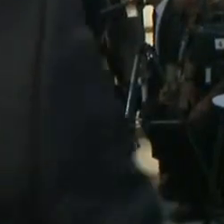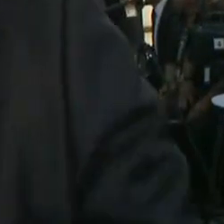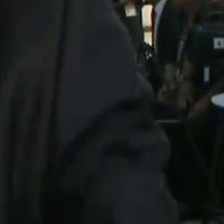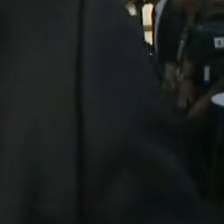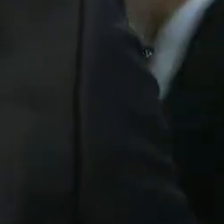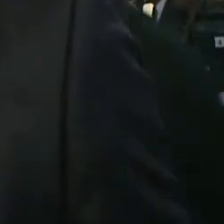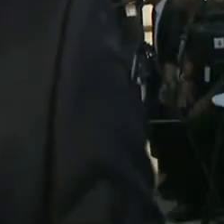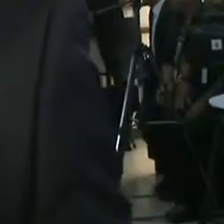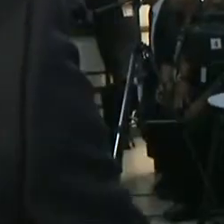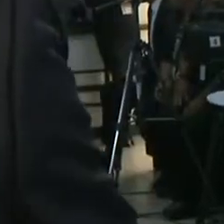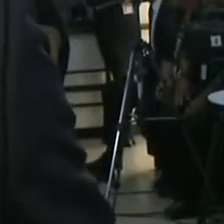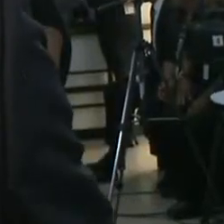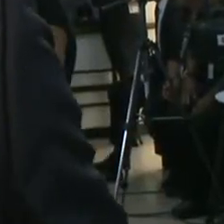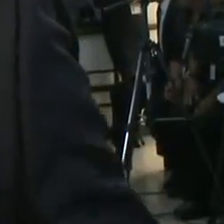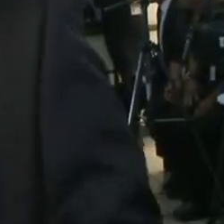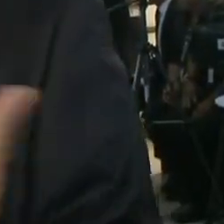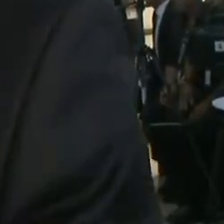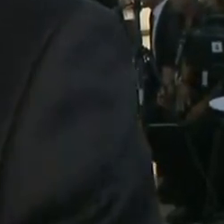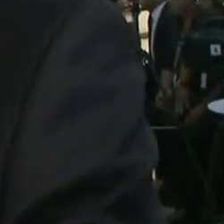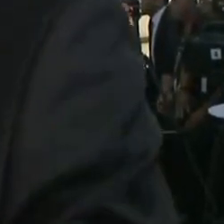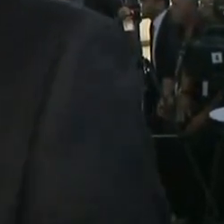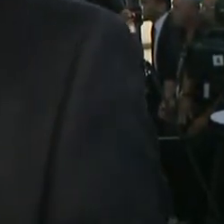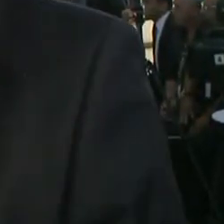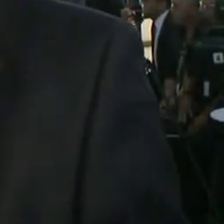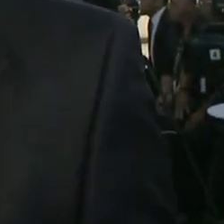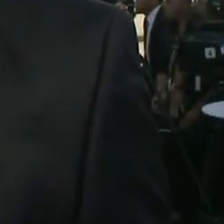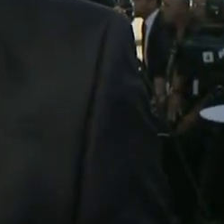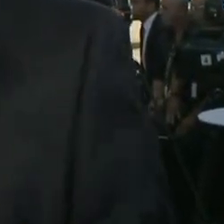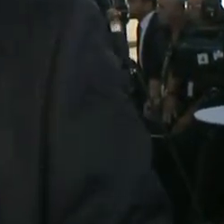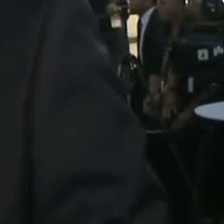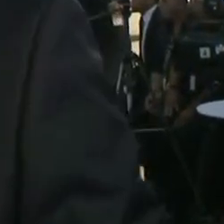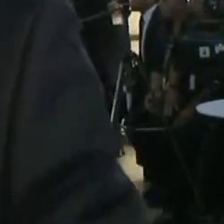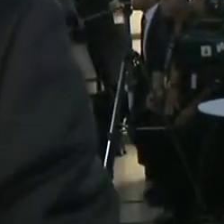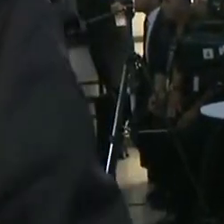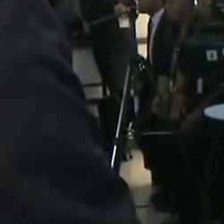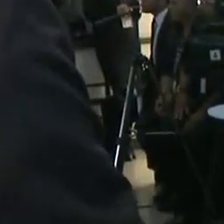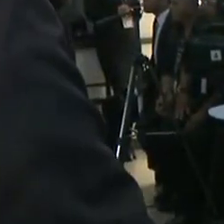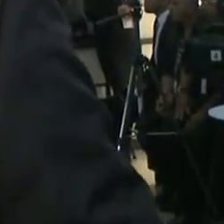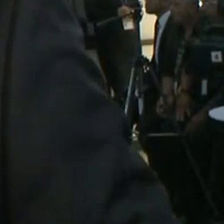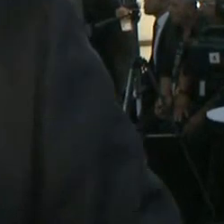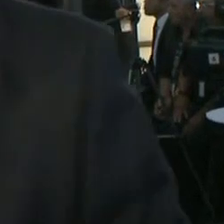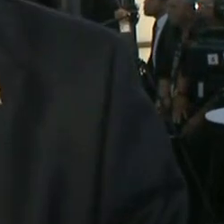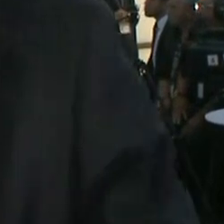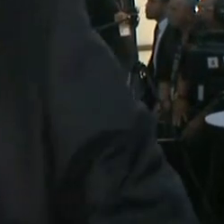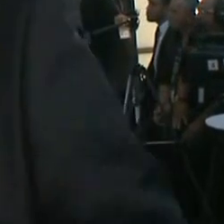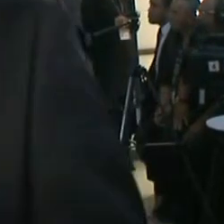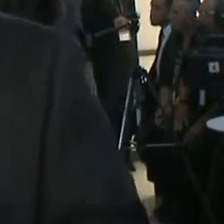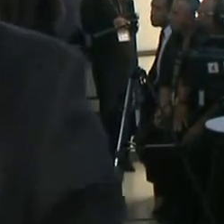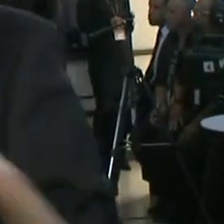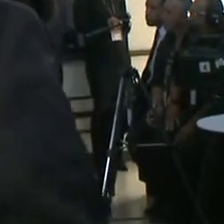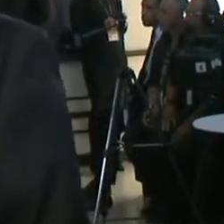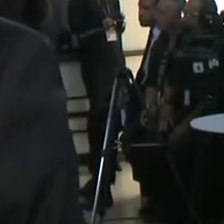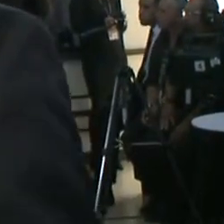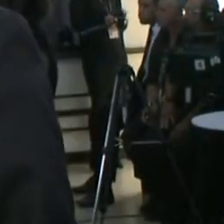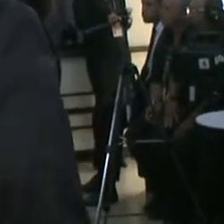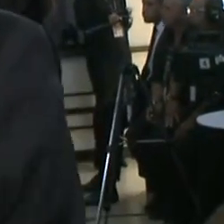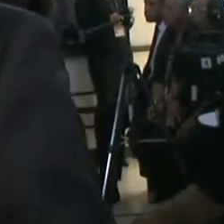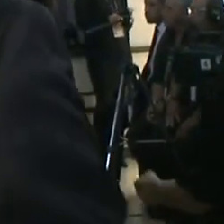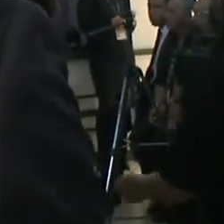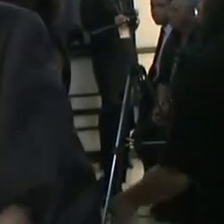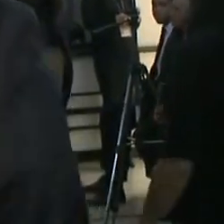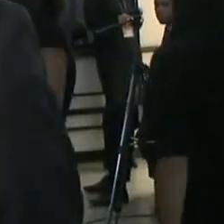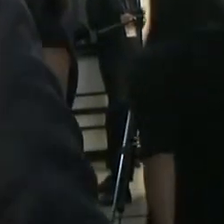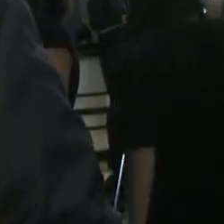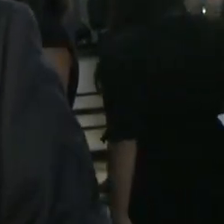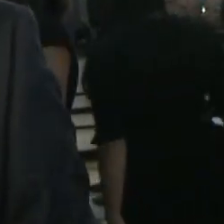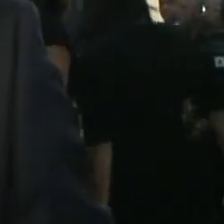los diputados que están más interesados en la repartidera de puestos, en poder nombrar a un asesor en propiedad, en poder obtener algún beneficio